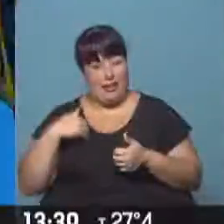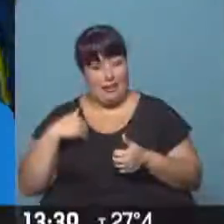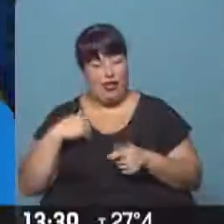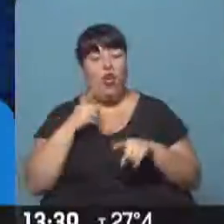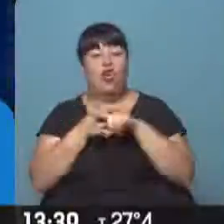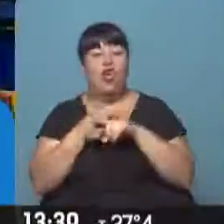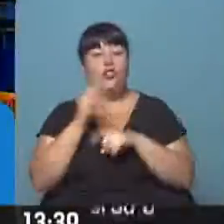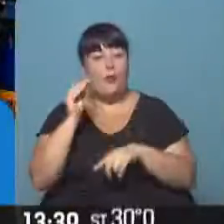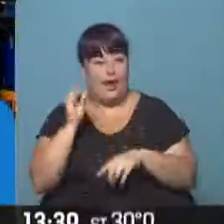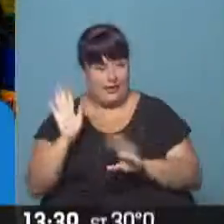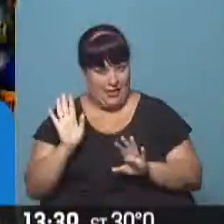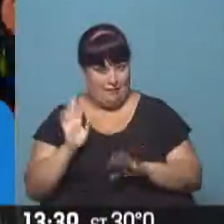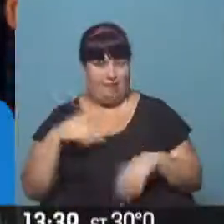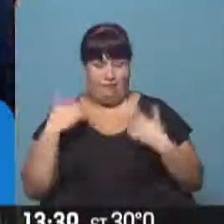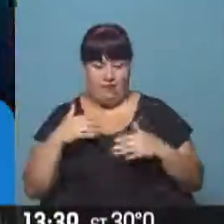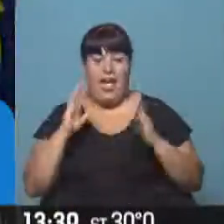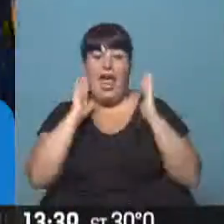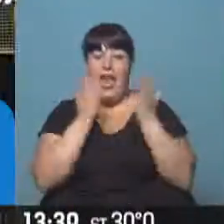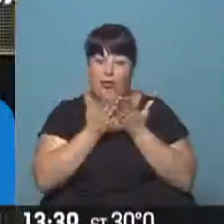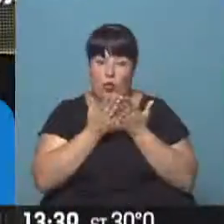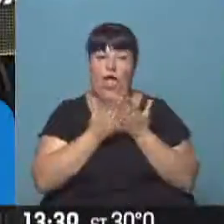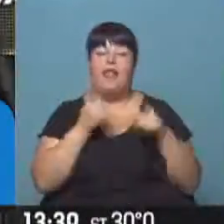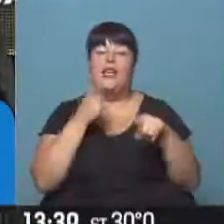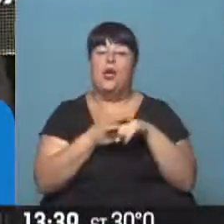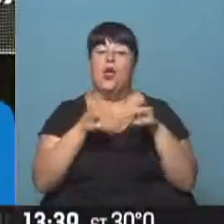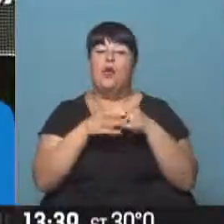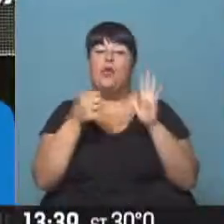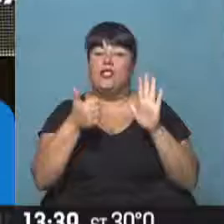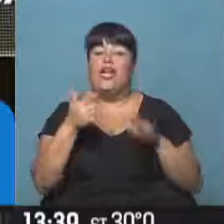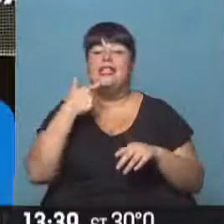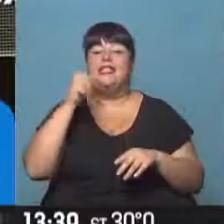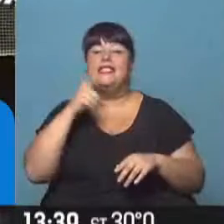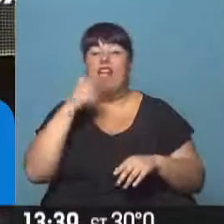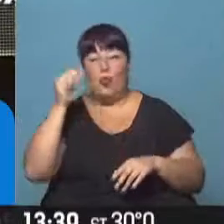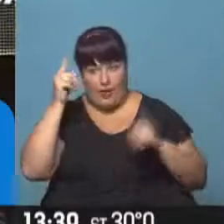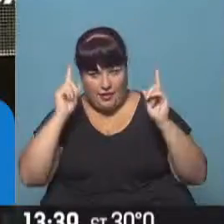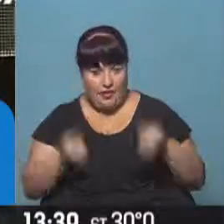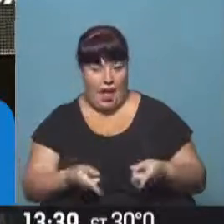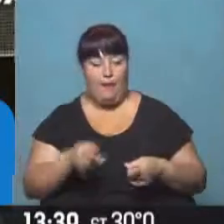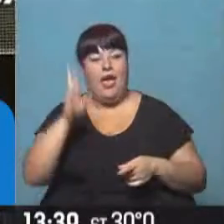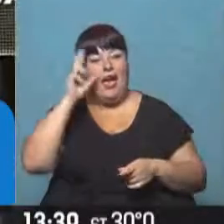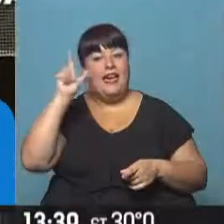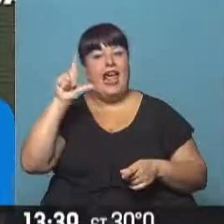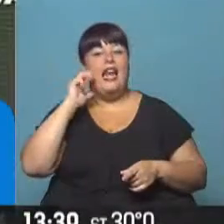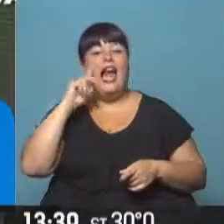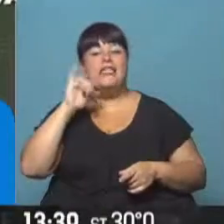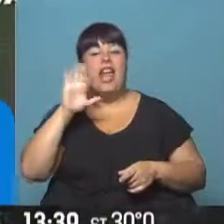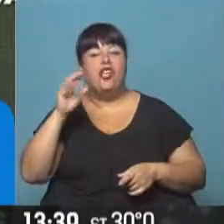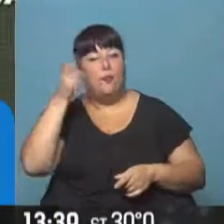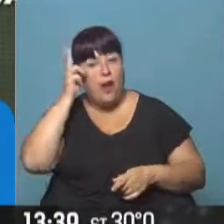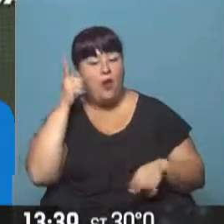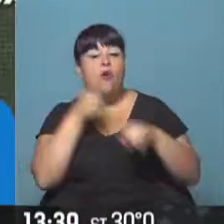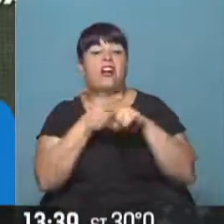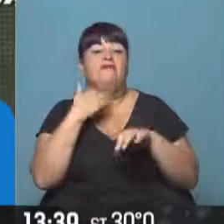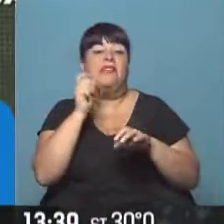con brasileños. Estudiantes de La Plata, que se va a medir en el Grupo 6 con Santos de Brasil también. Real Garcilaso de Perú y un rival